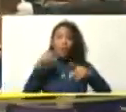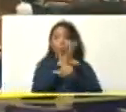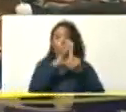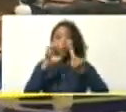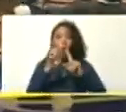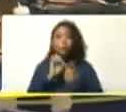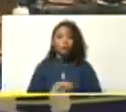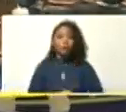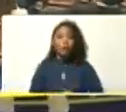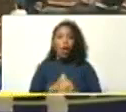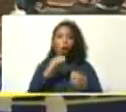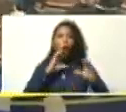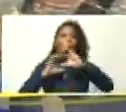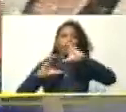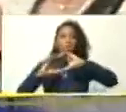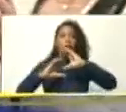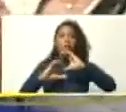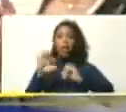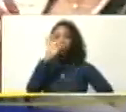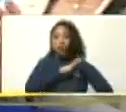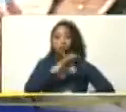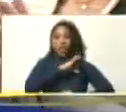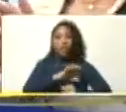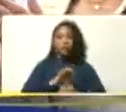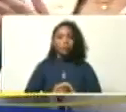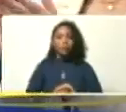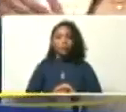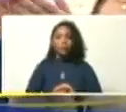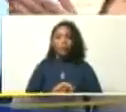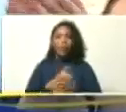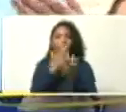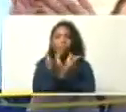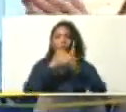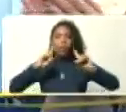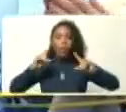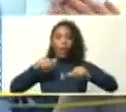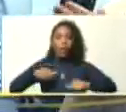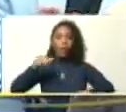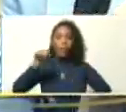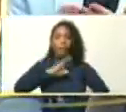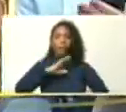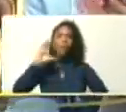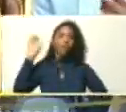cultural, comunicacional, social, democrática de Venezuela.